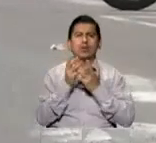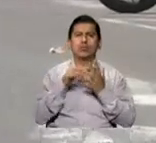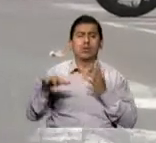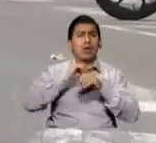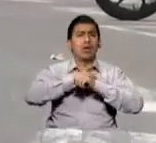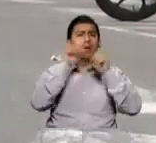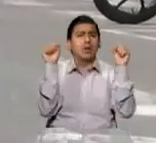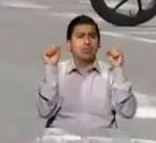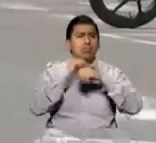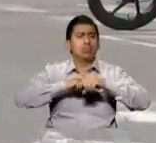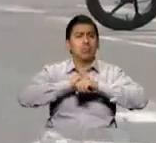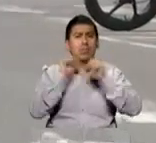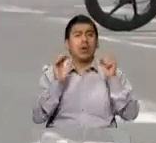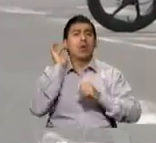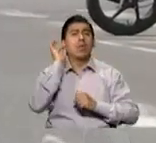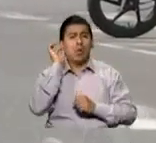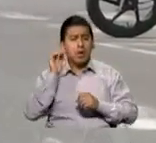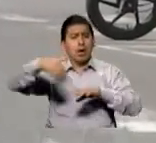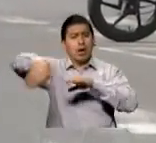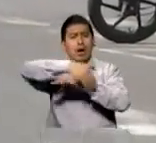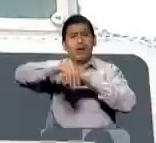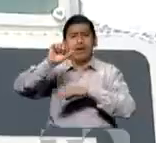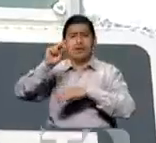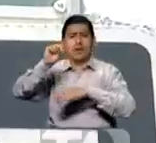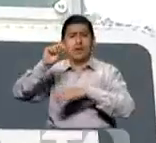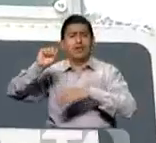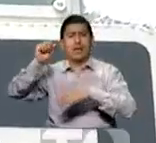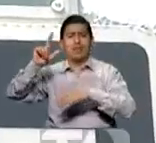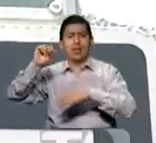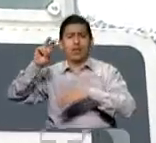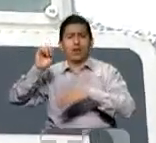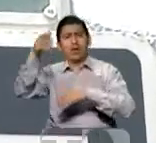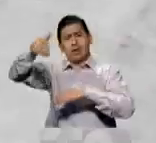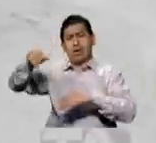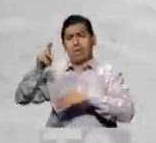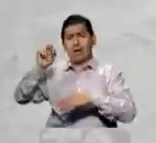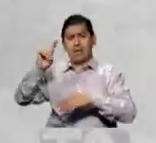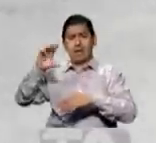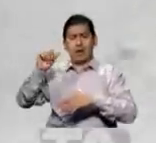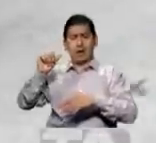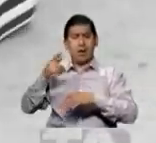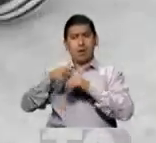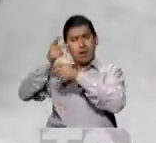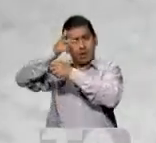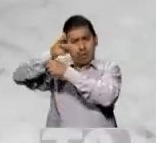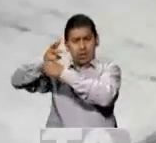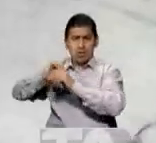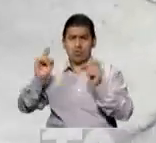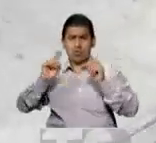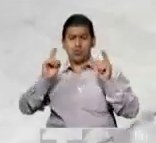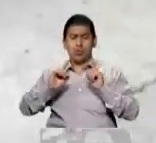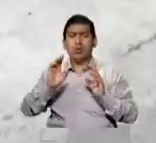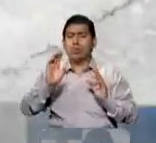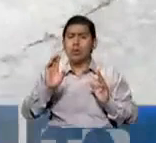A plena luz del día, una mujer fue atacada en las calles San Salvador y Pradera en el norte de Quito. El hecho no quedó grabado en cámaras del sector.